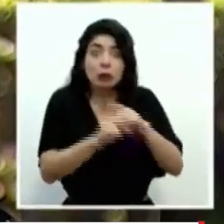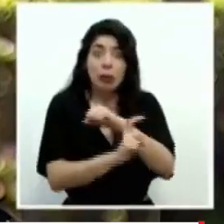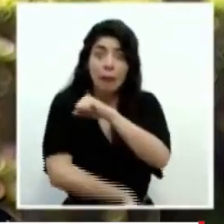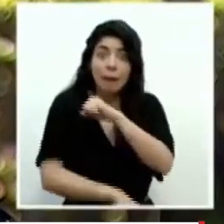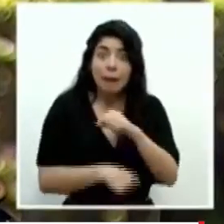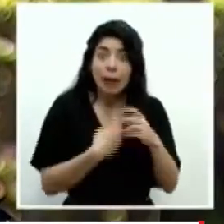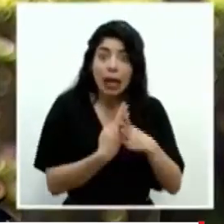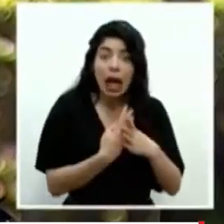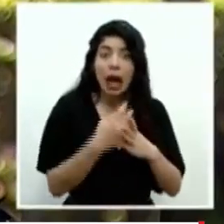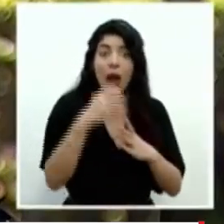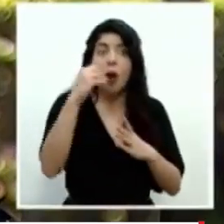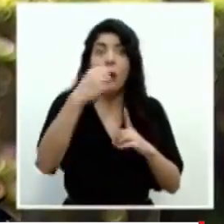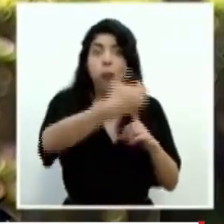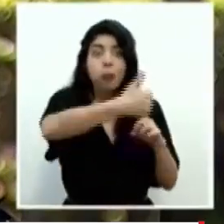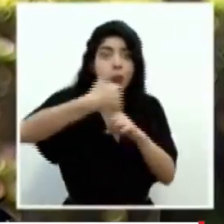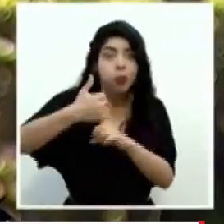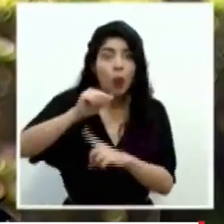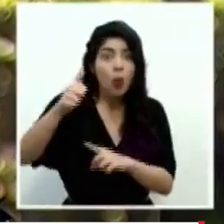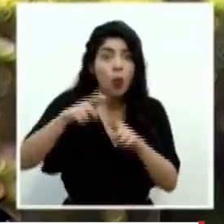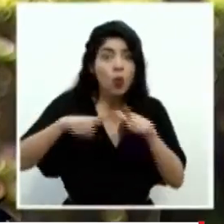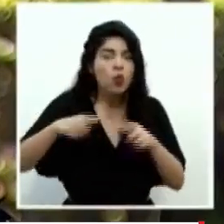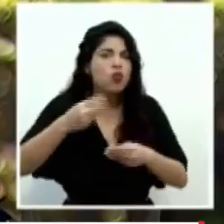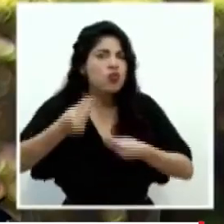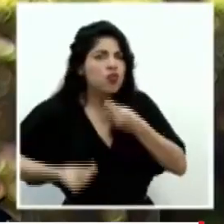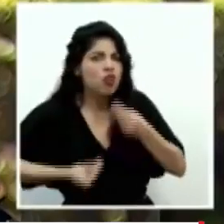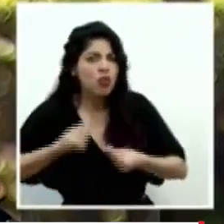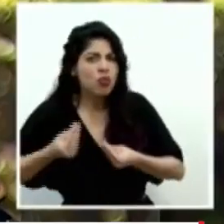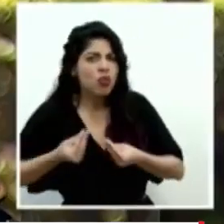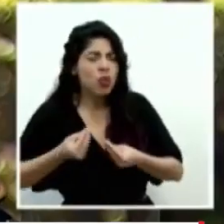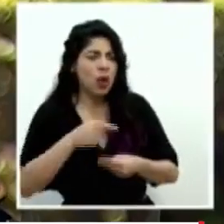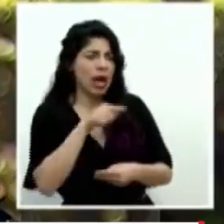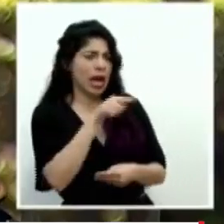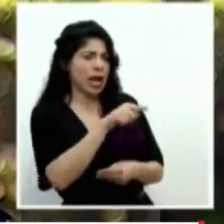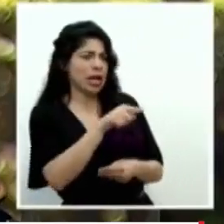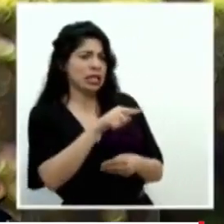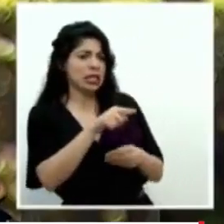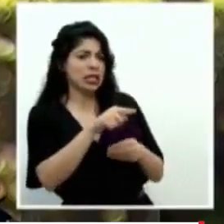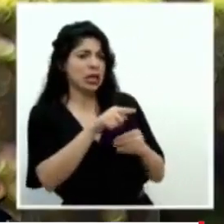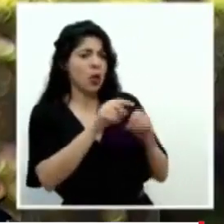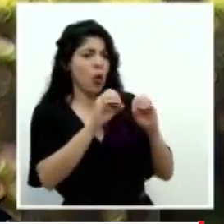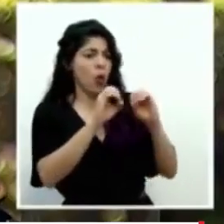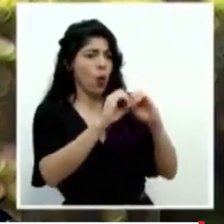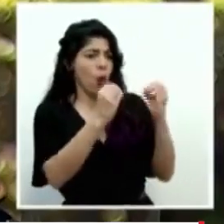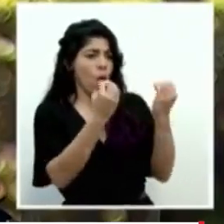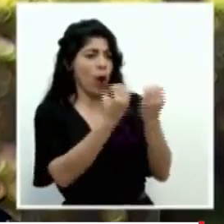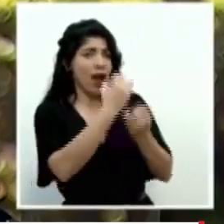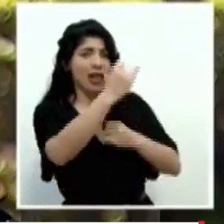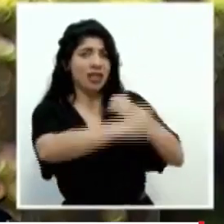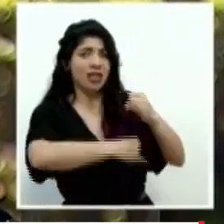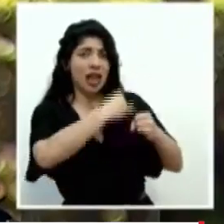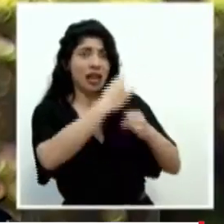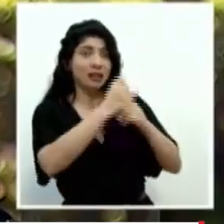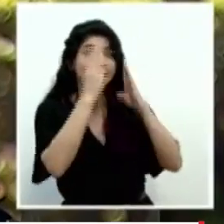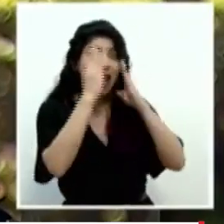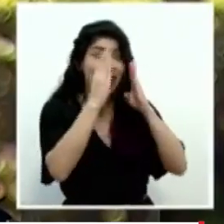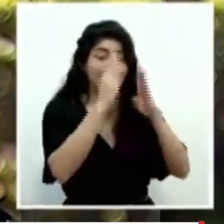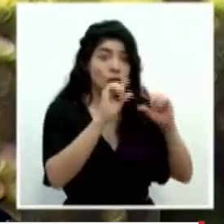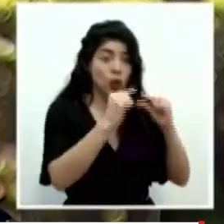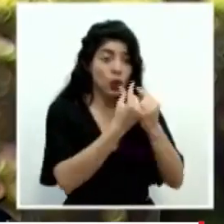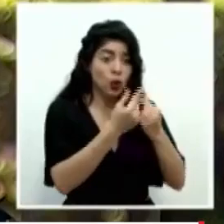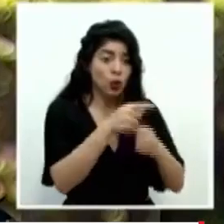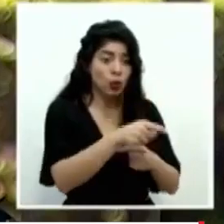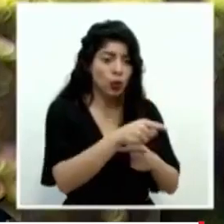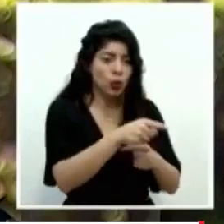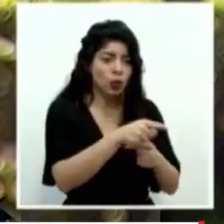penales o de aislarlos en otros sitios? ¿Y cuál es la relación con organismos internacionales de atención a estos